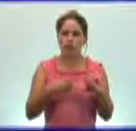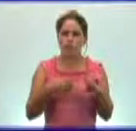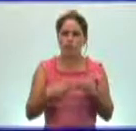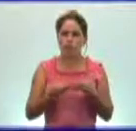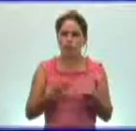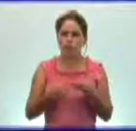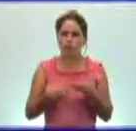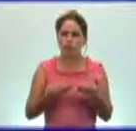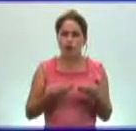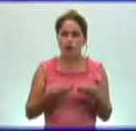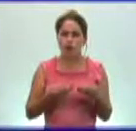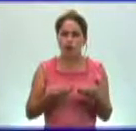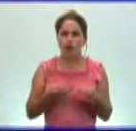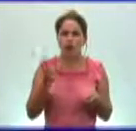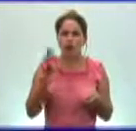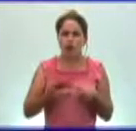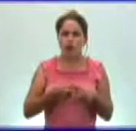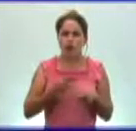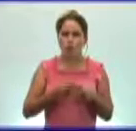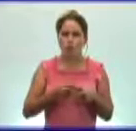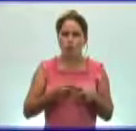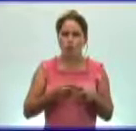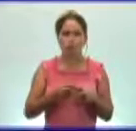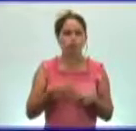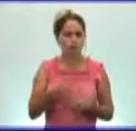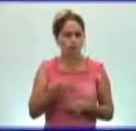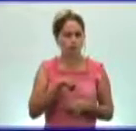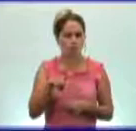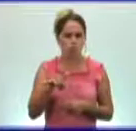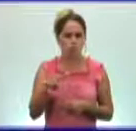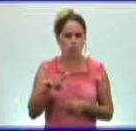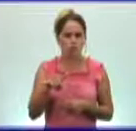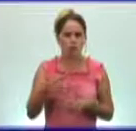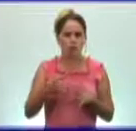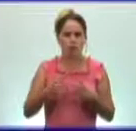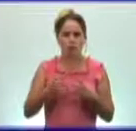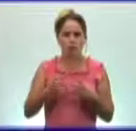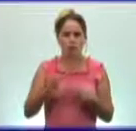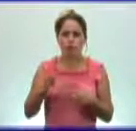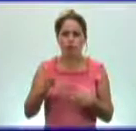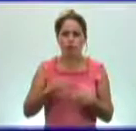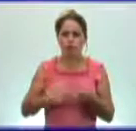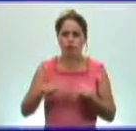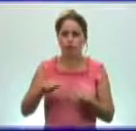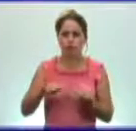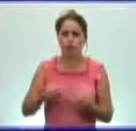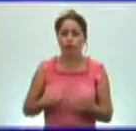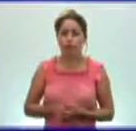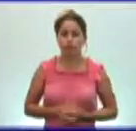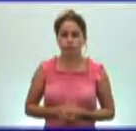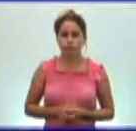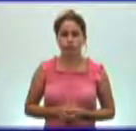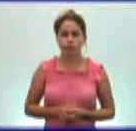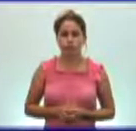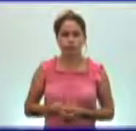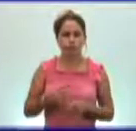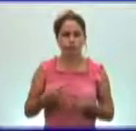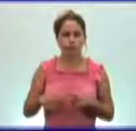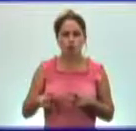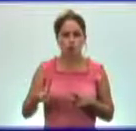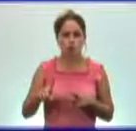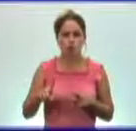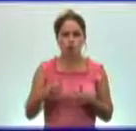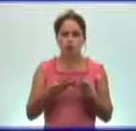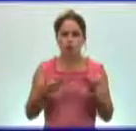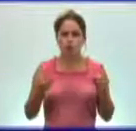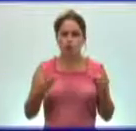el nombre del elemento coincide con el nombre de la fórmula de la sustancia al mismo tiempo. Y en el caso de las sustancias